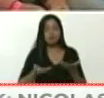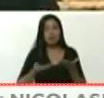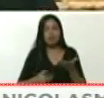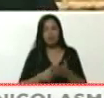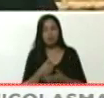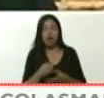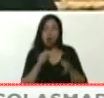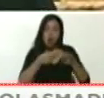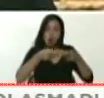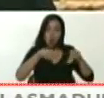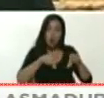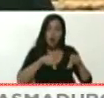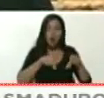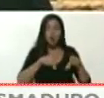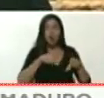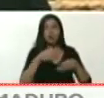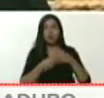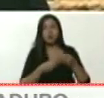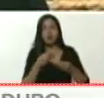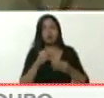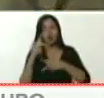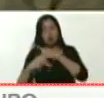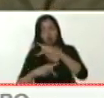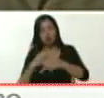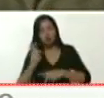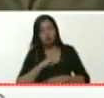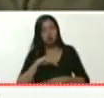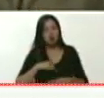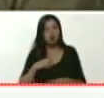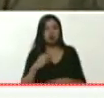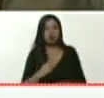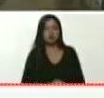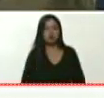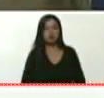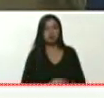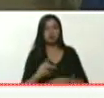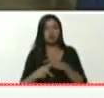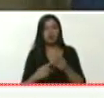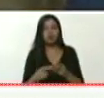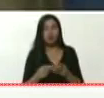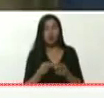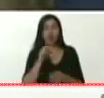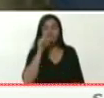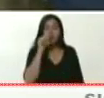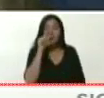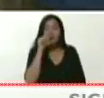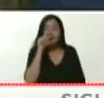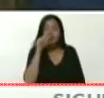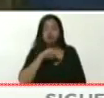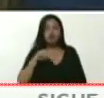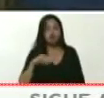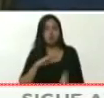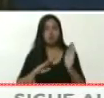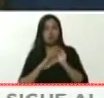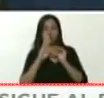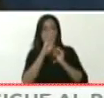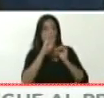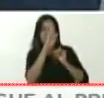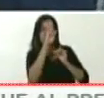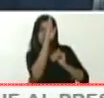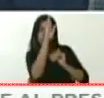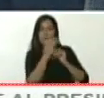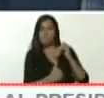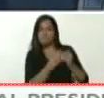los huevos fértiles para el proceso de producción de pollito, de pollo. Estamos creciendo en la producción de